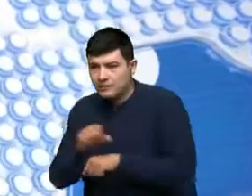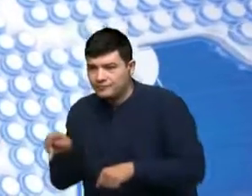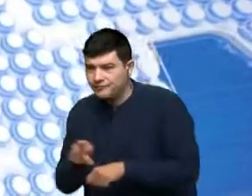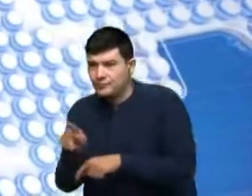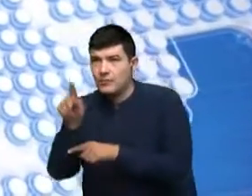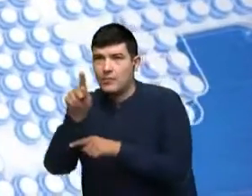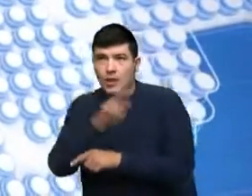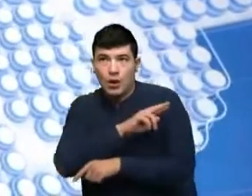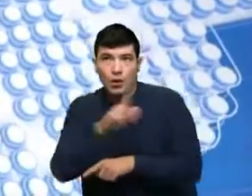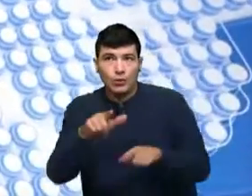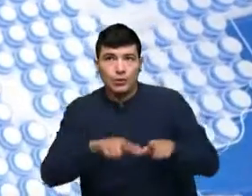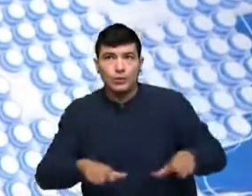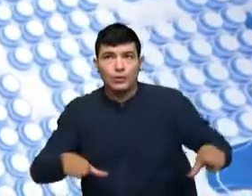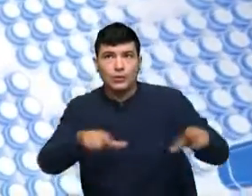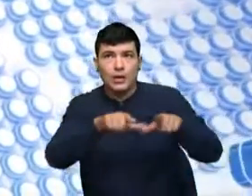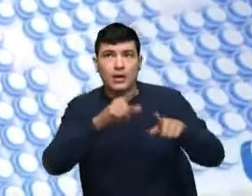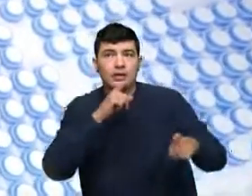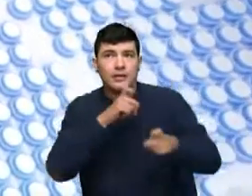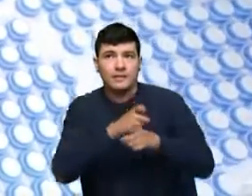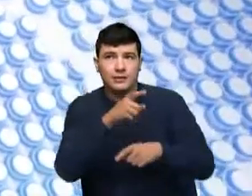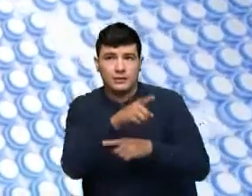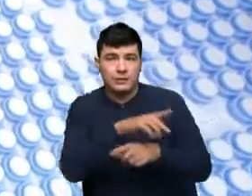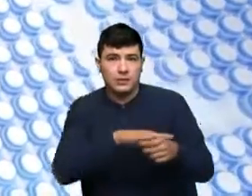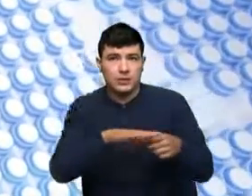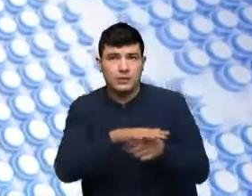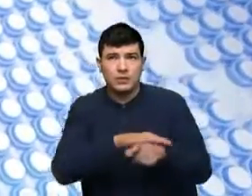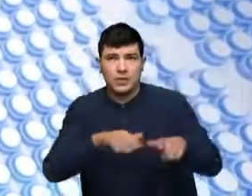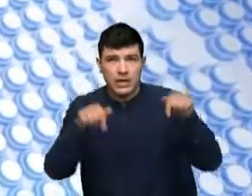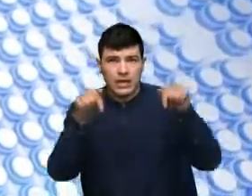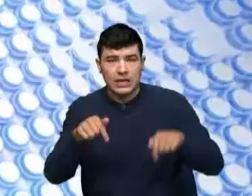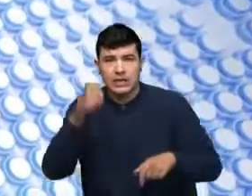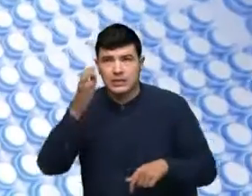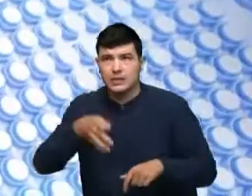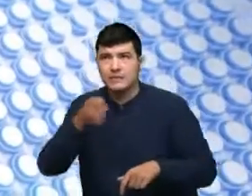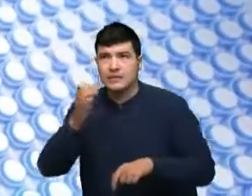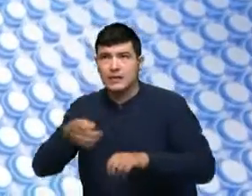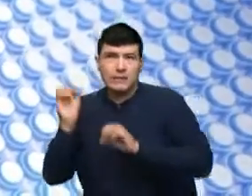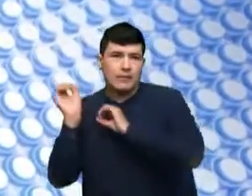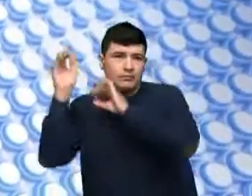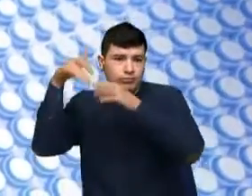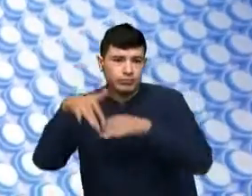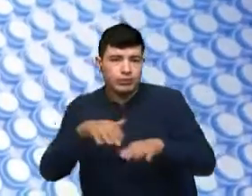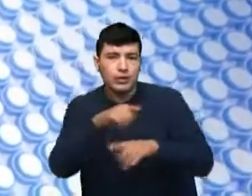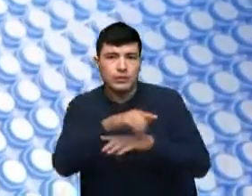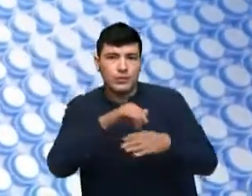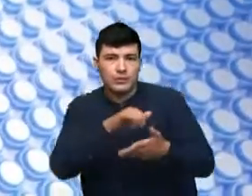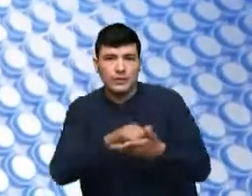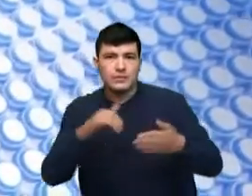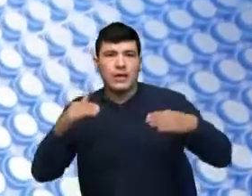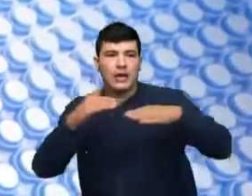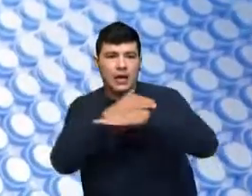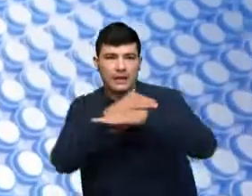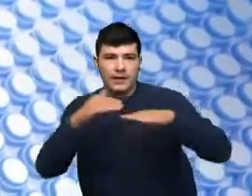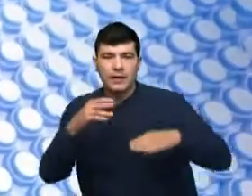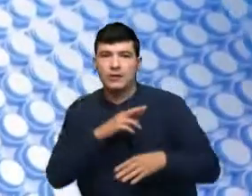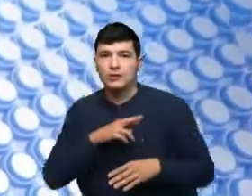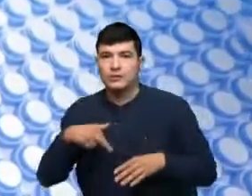otro punto crítico donde se presenta otro derrumbe. Como podemos